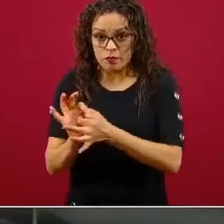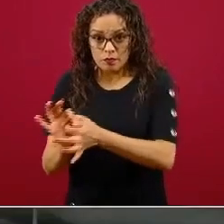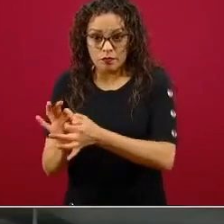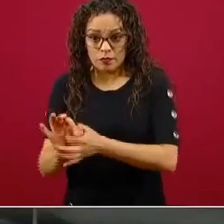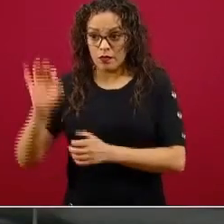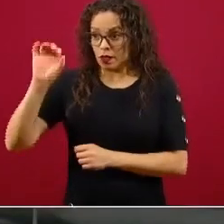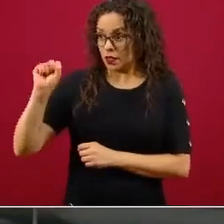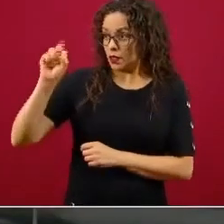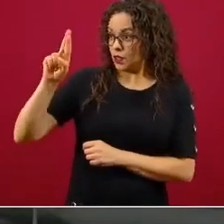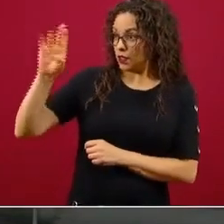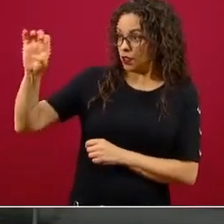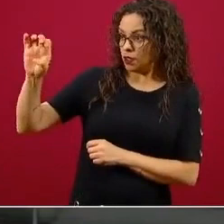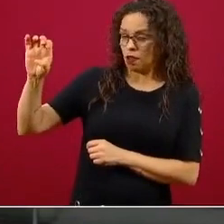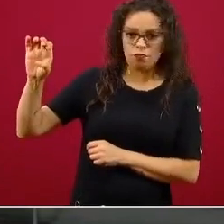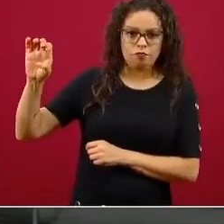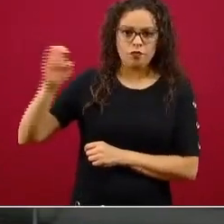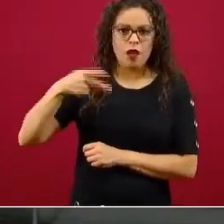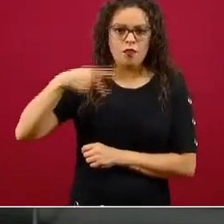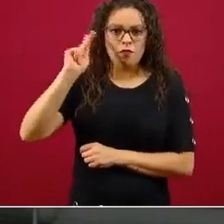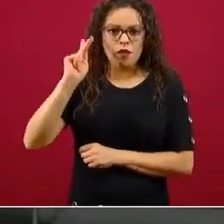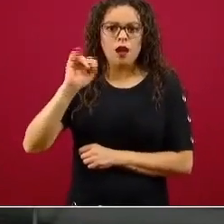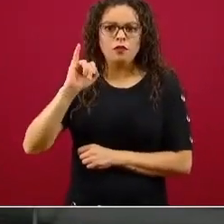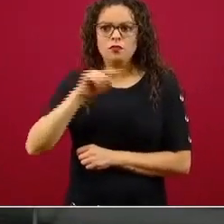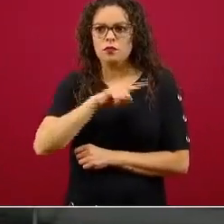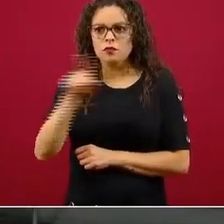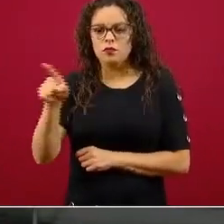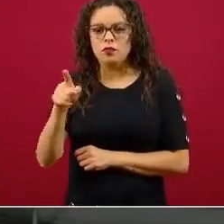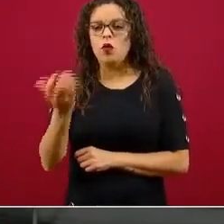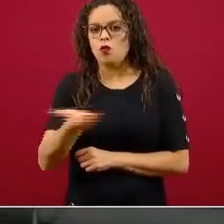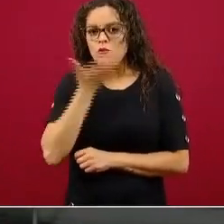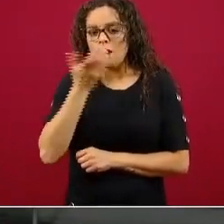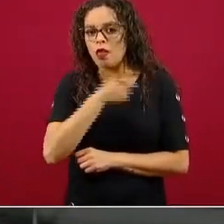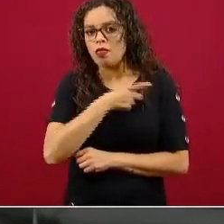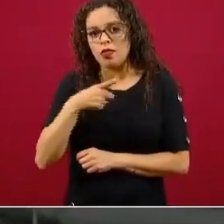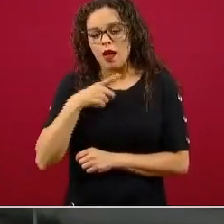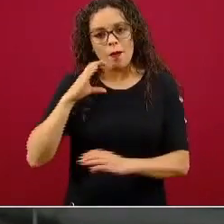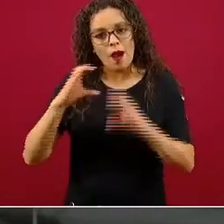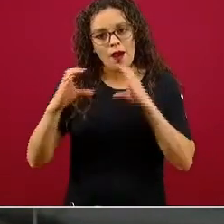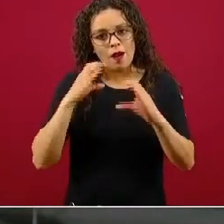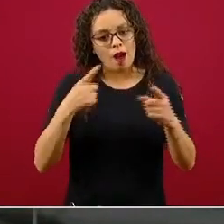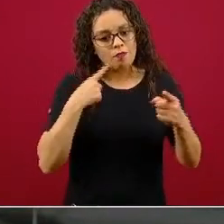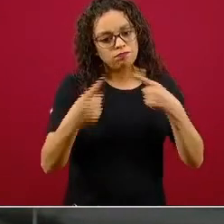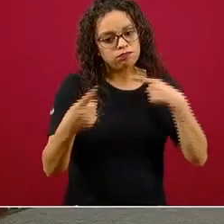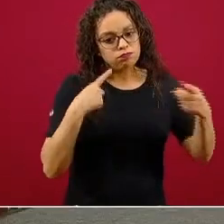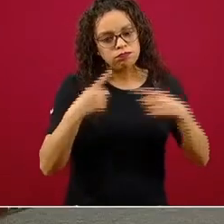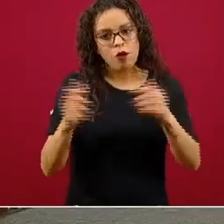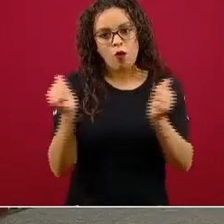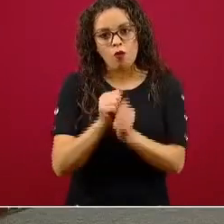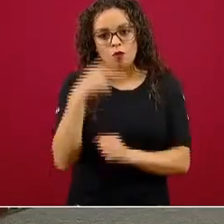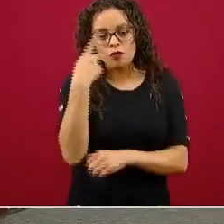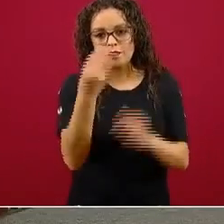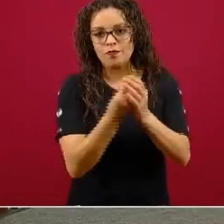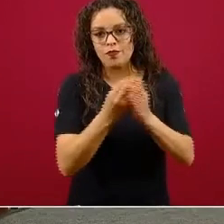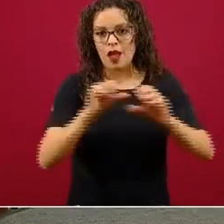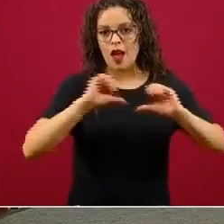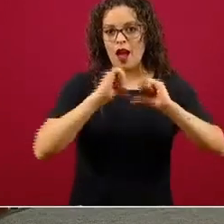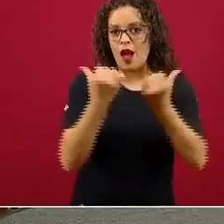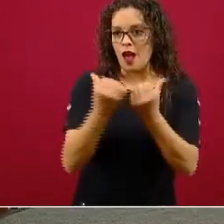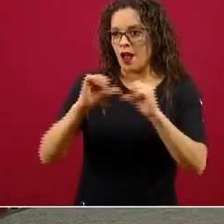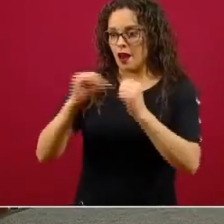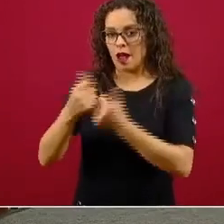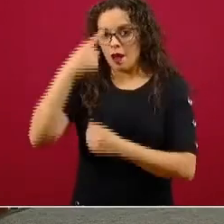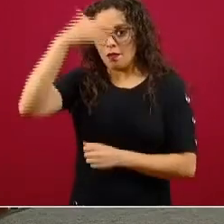Exteriores, pero existe una costumbre de que haya una comunicación hacia el área correspondiente para conocer de los proyectos de